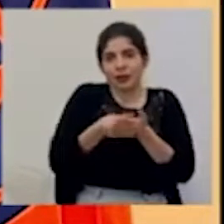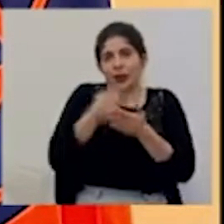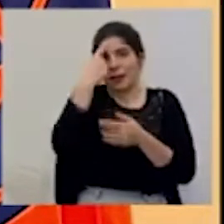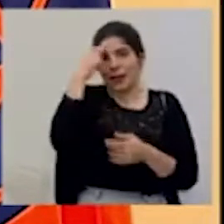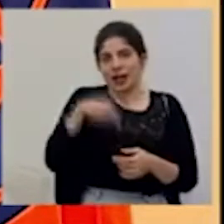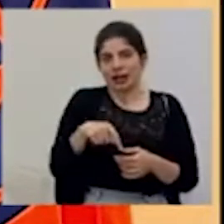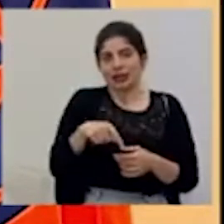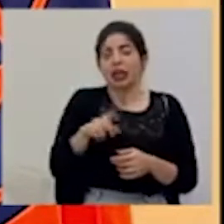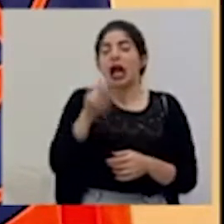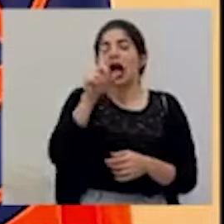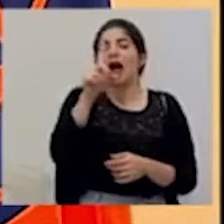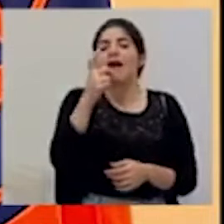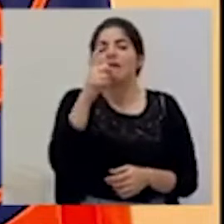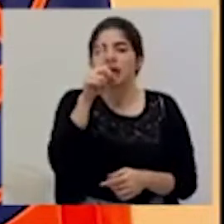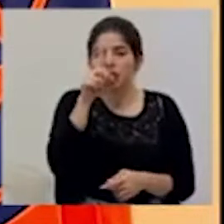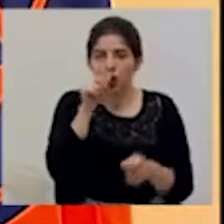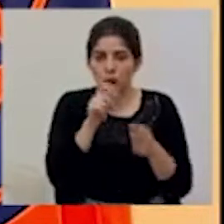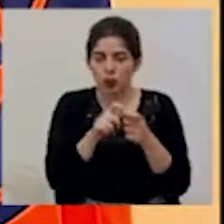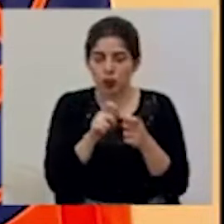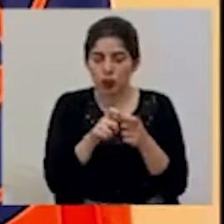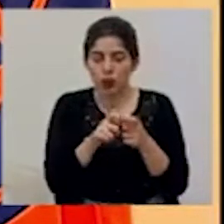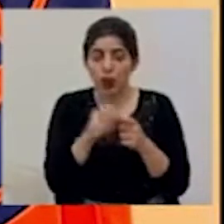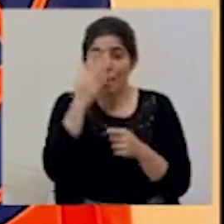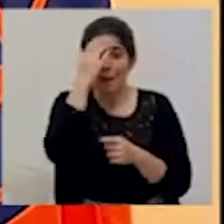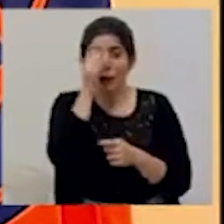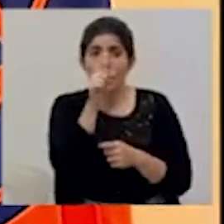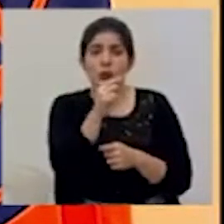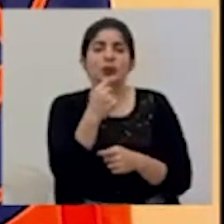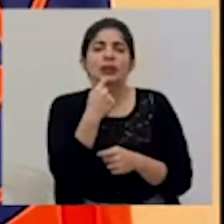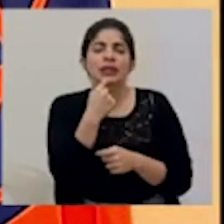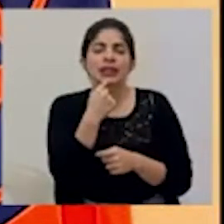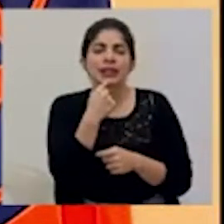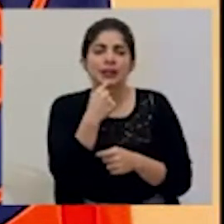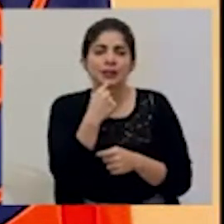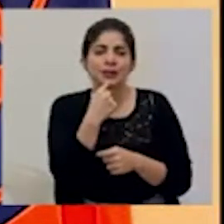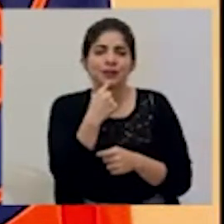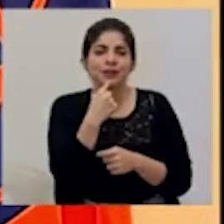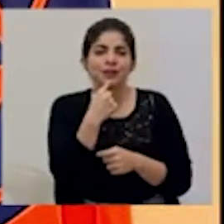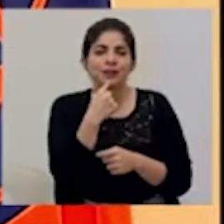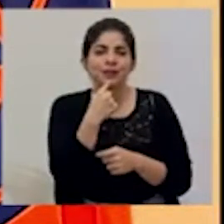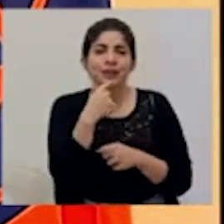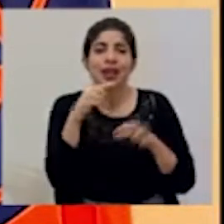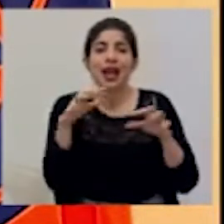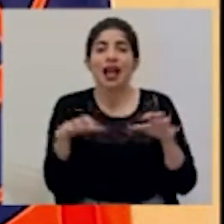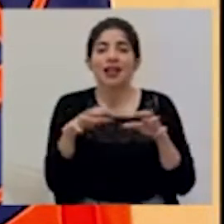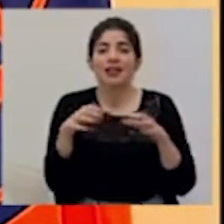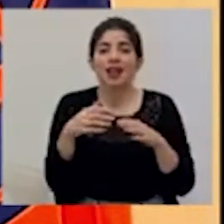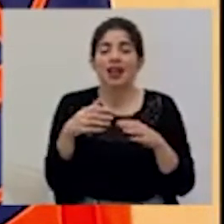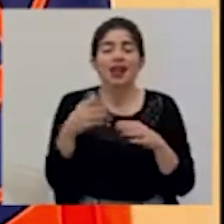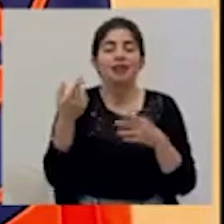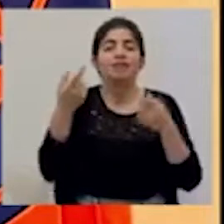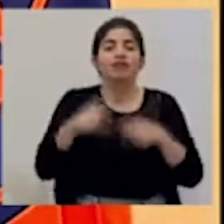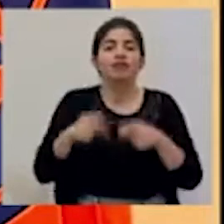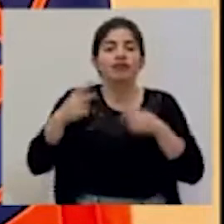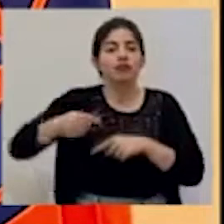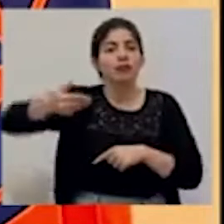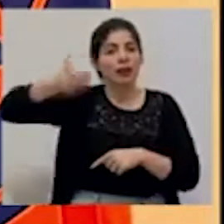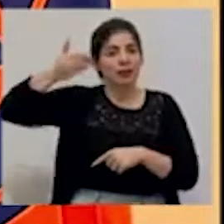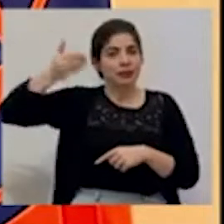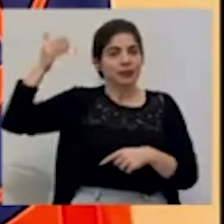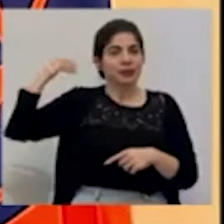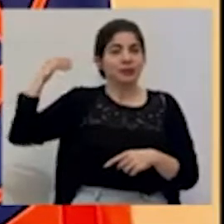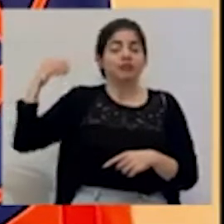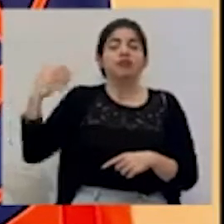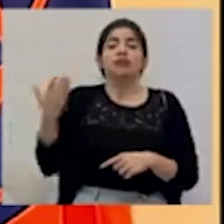control… me falta un detalle porque mencionaste los eventos anteriores. Hay